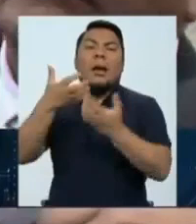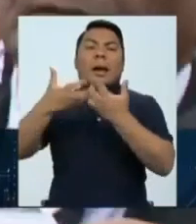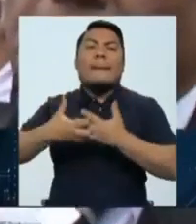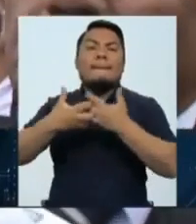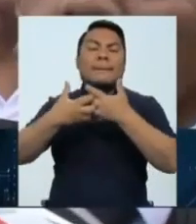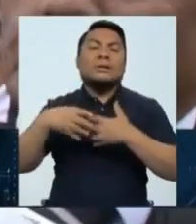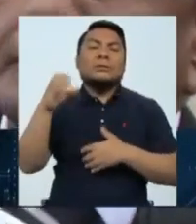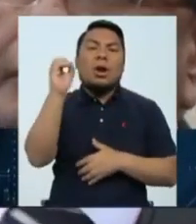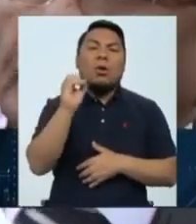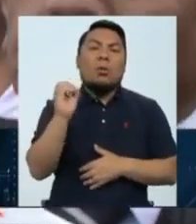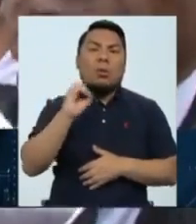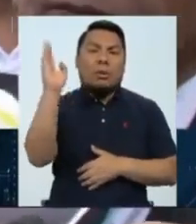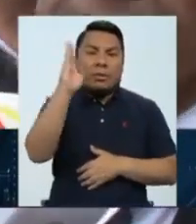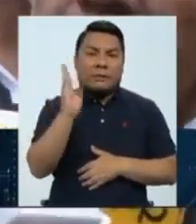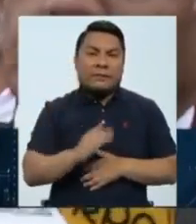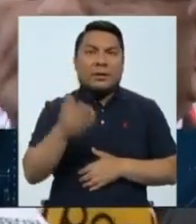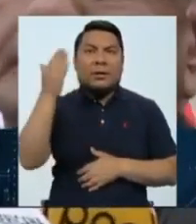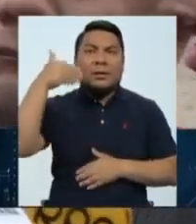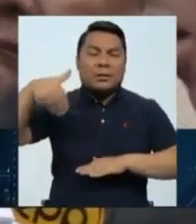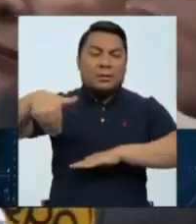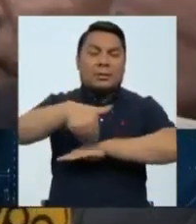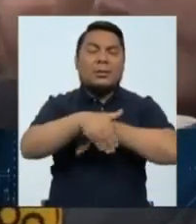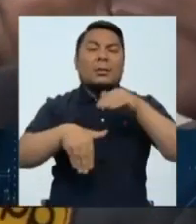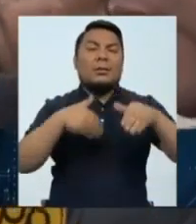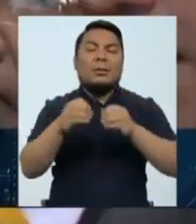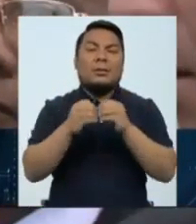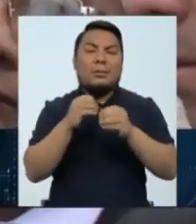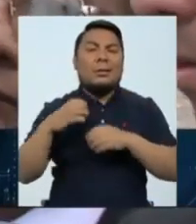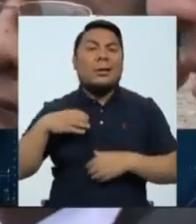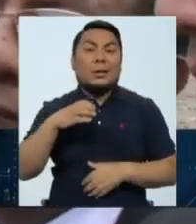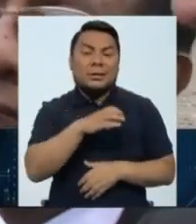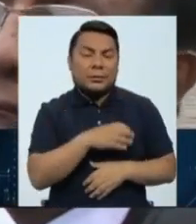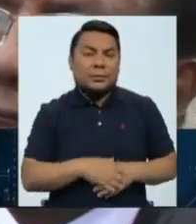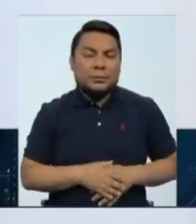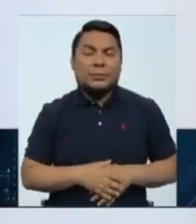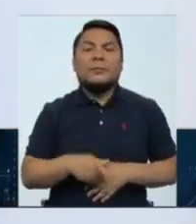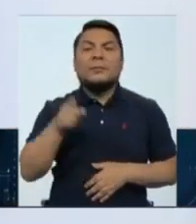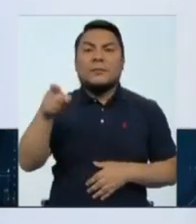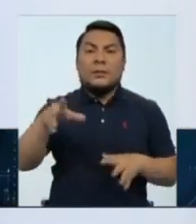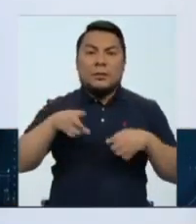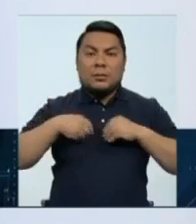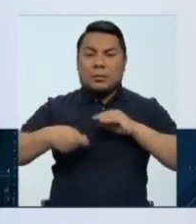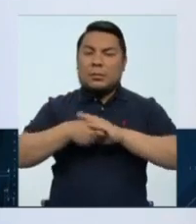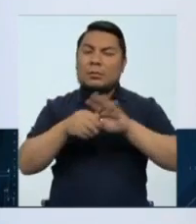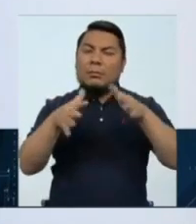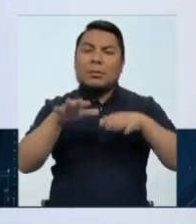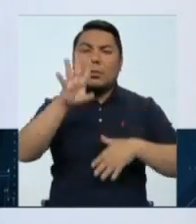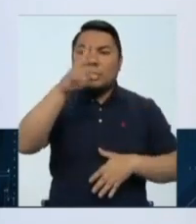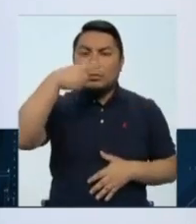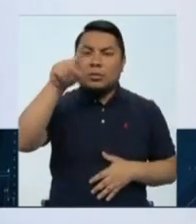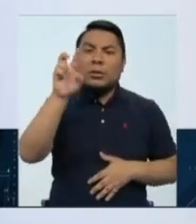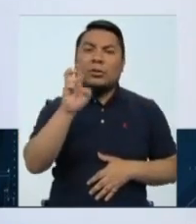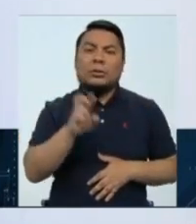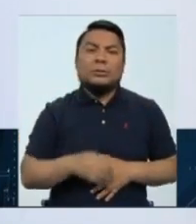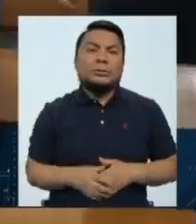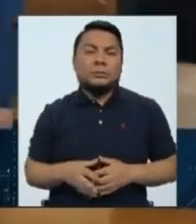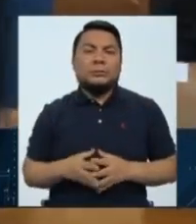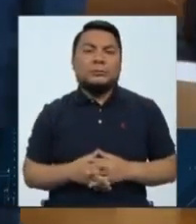La Buena Pro del proyecto Costa Verde Callao. Como contraprestación habría recibido 4 millones de dólares.